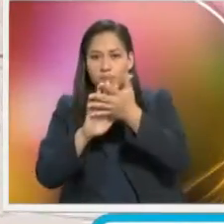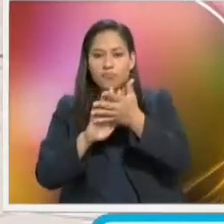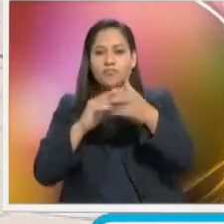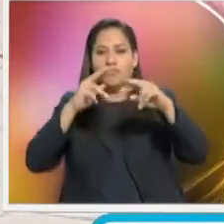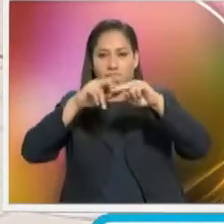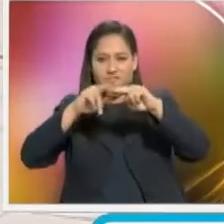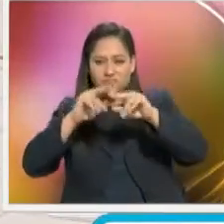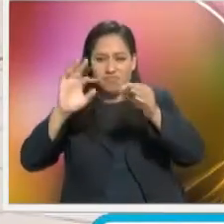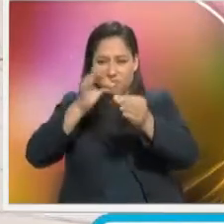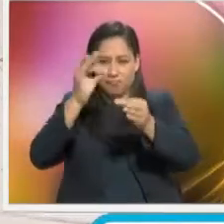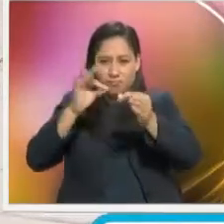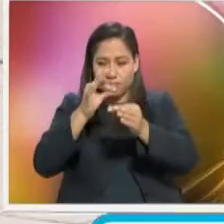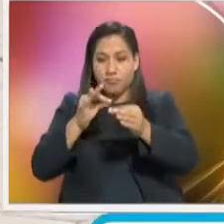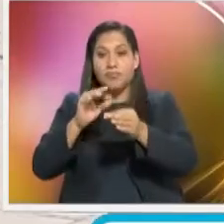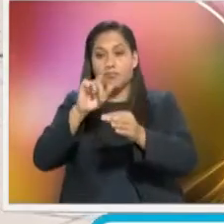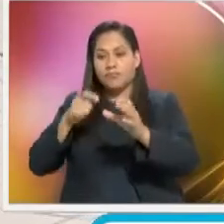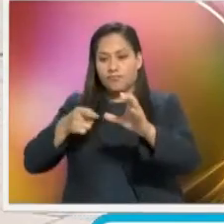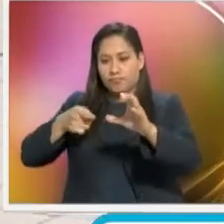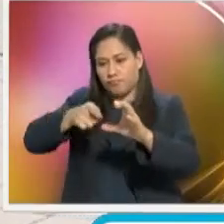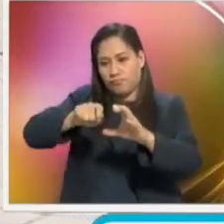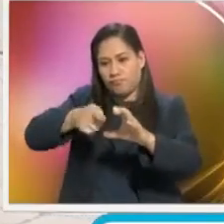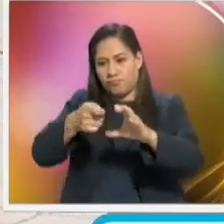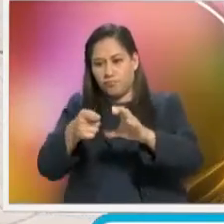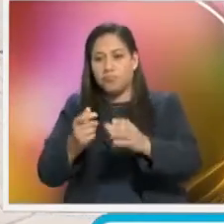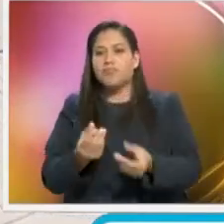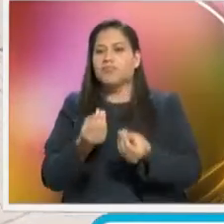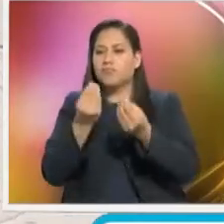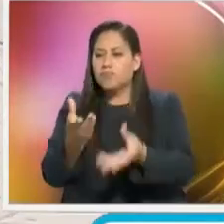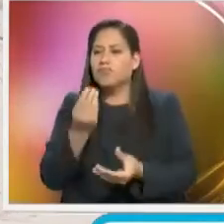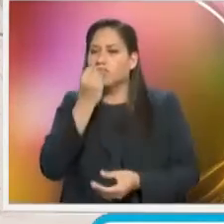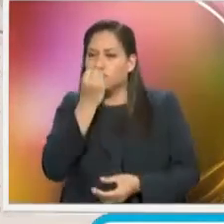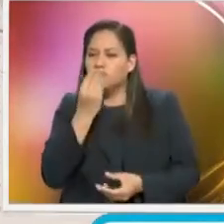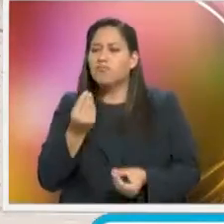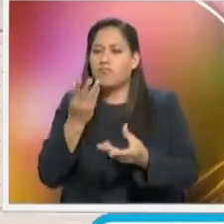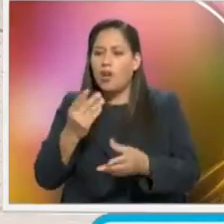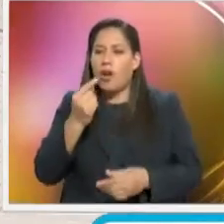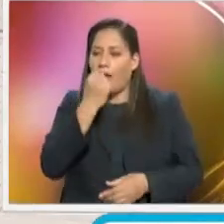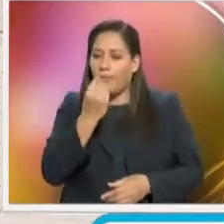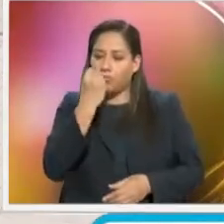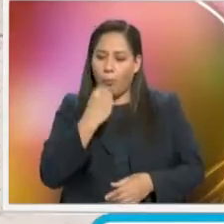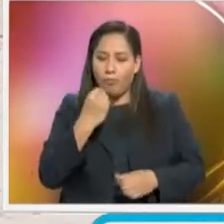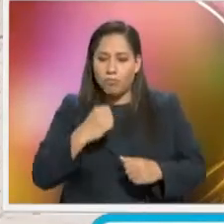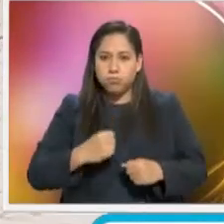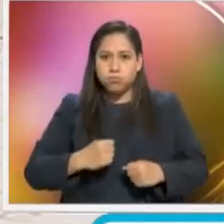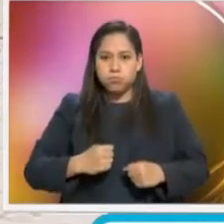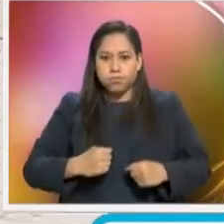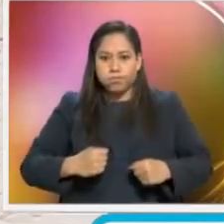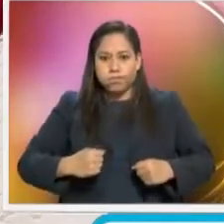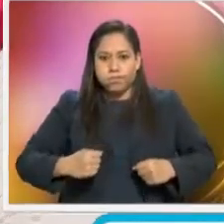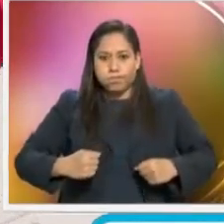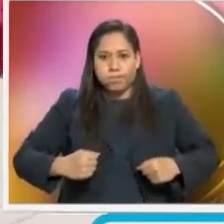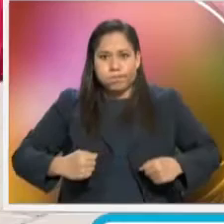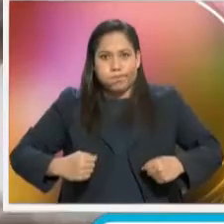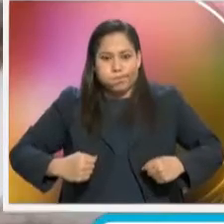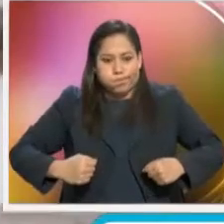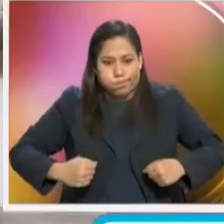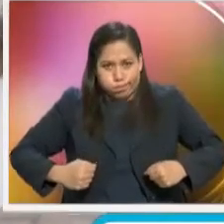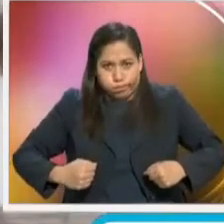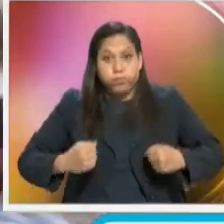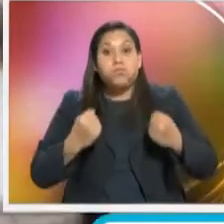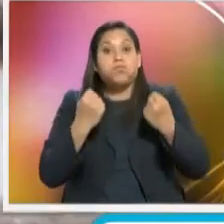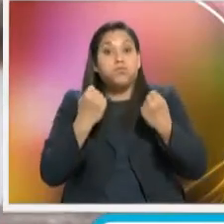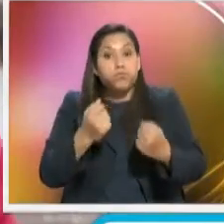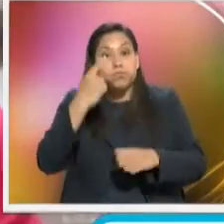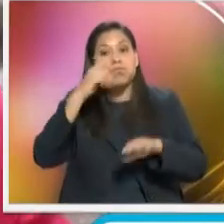y luego le pone una llave y los engorda. Sí, les da de comer, pero ¿sabes qué? Para que tengan fuerza